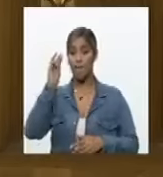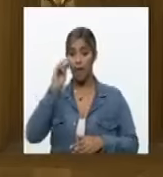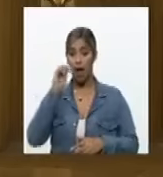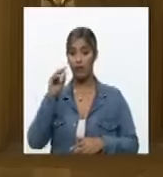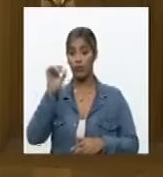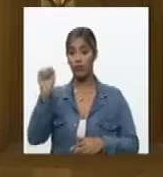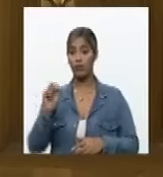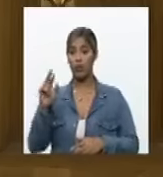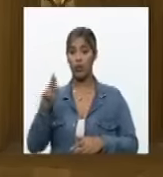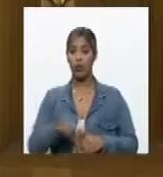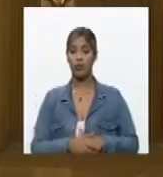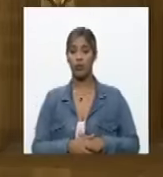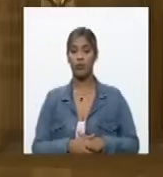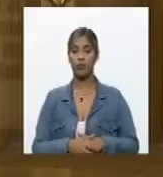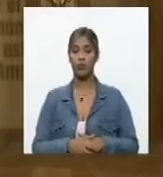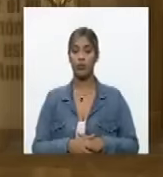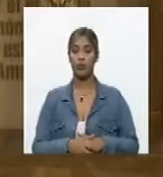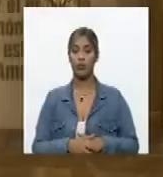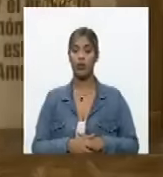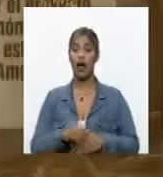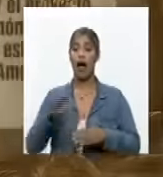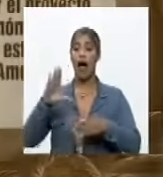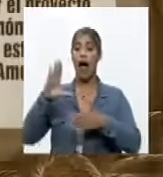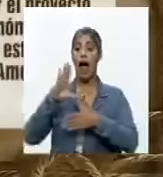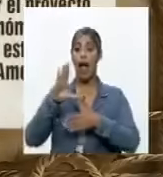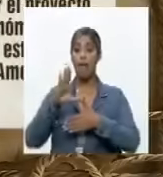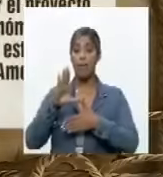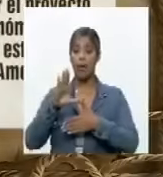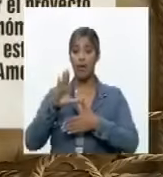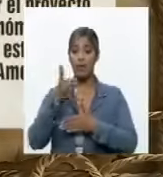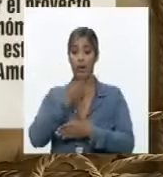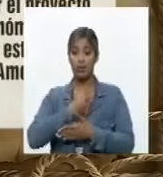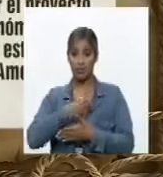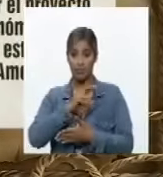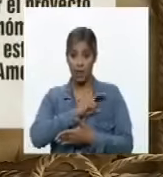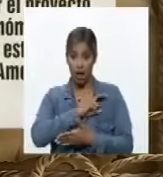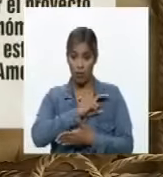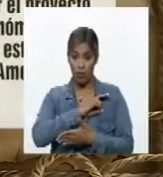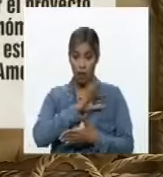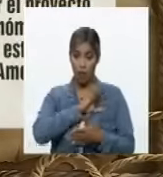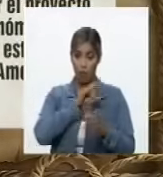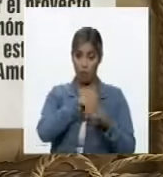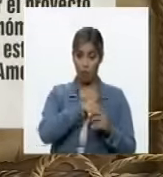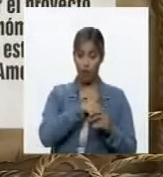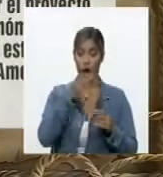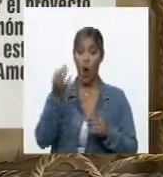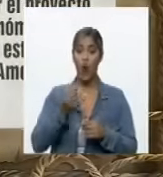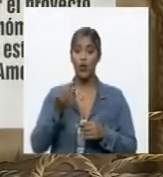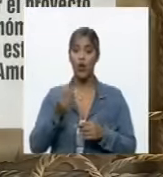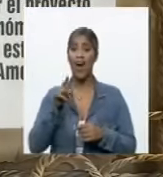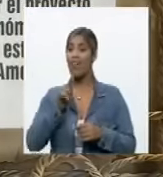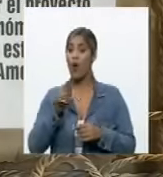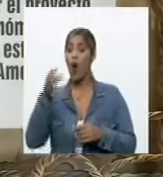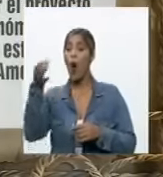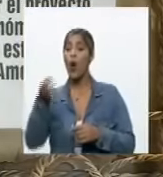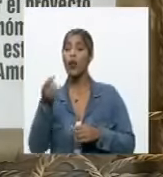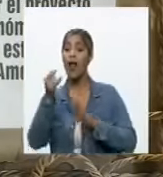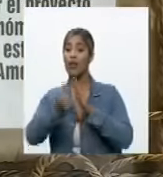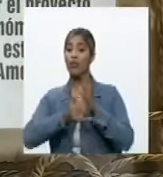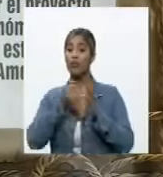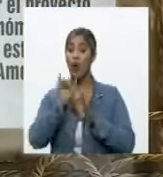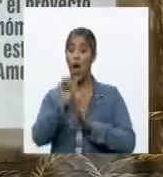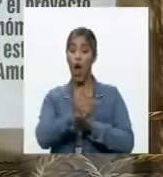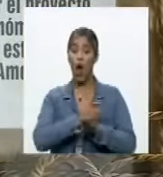Rodríguez: la América española es original. Originales han de ser sus instituciones y su gobierno,